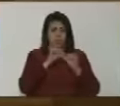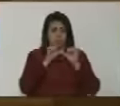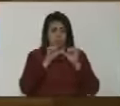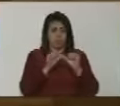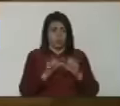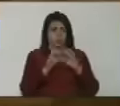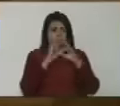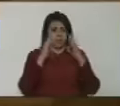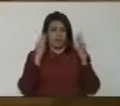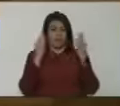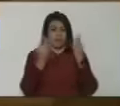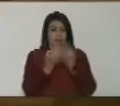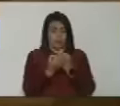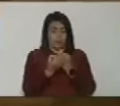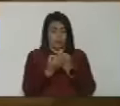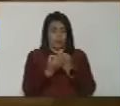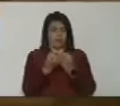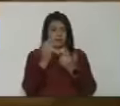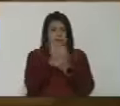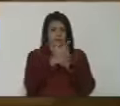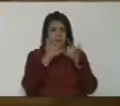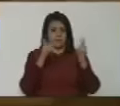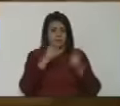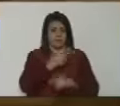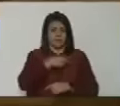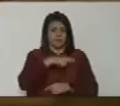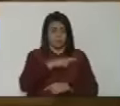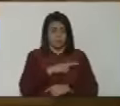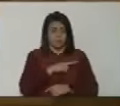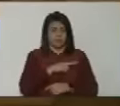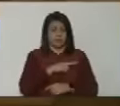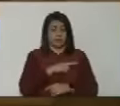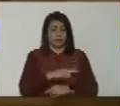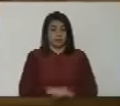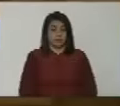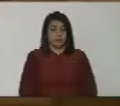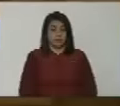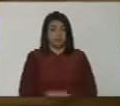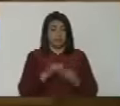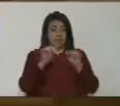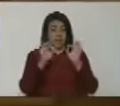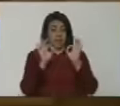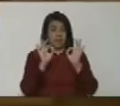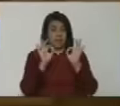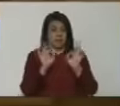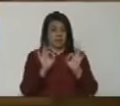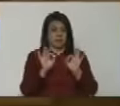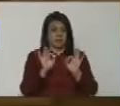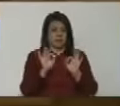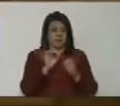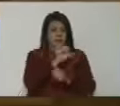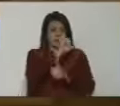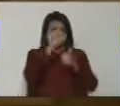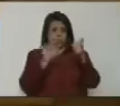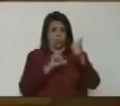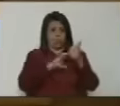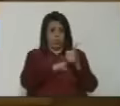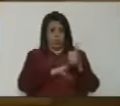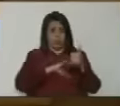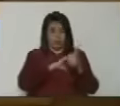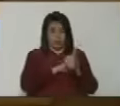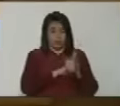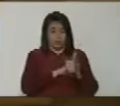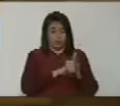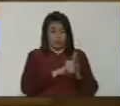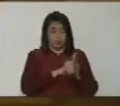la Familia, la Libertad de Religión y Culto, en especial de la Subcomisión para